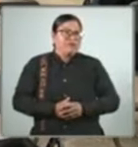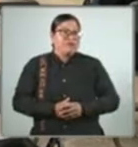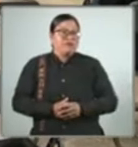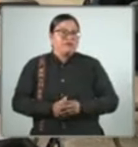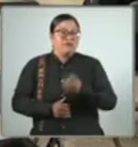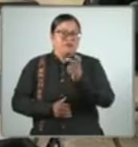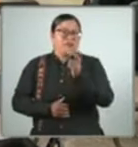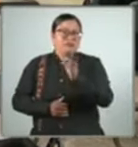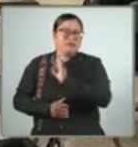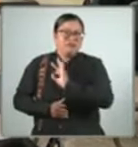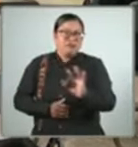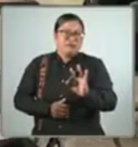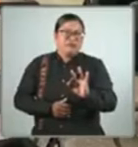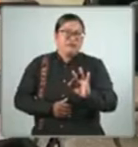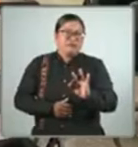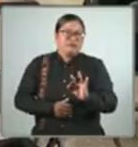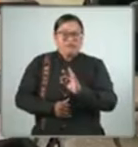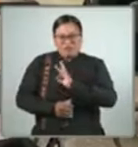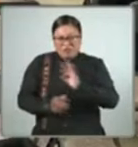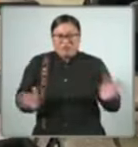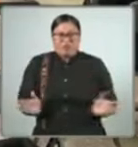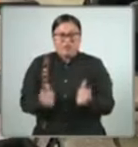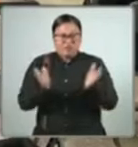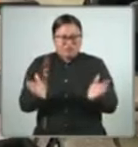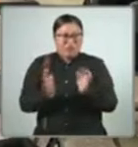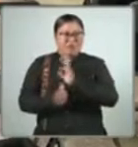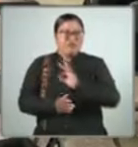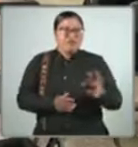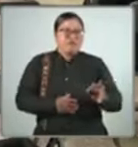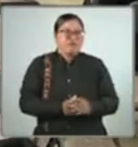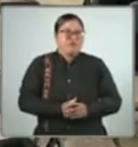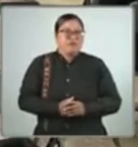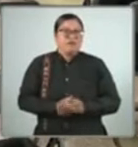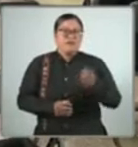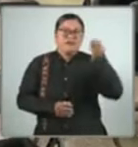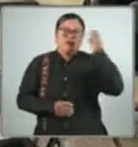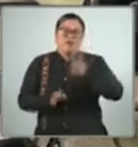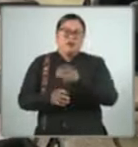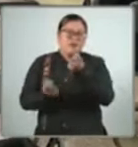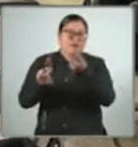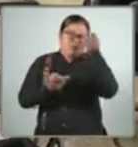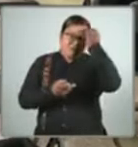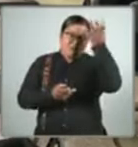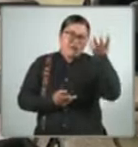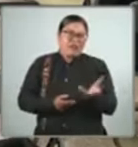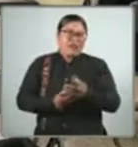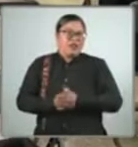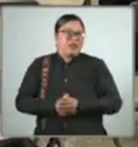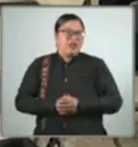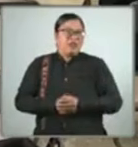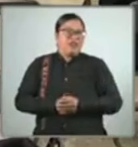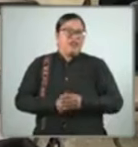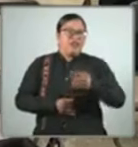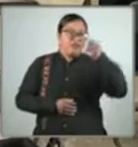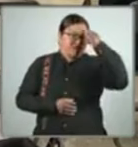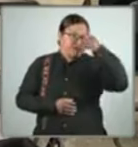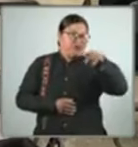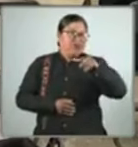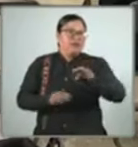porque así se sienten más animados y también los que son flojitos o los que se sienten